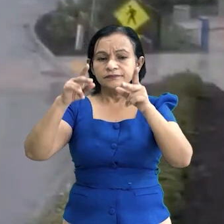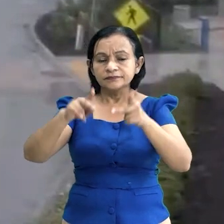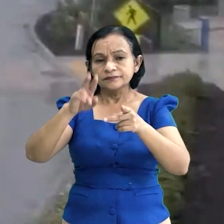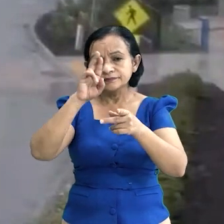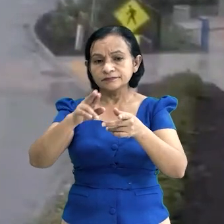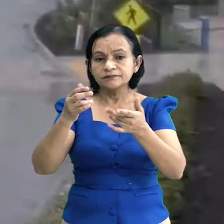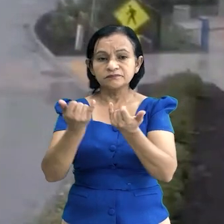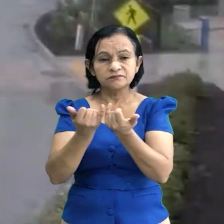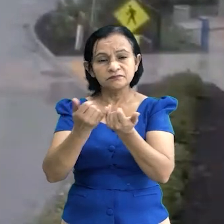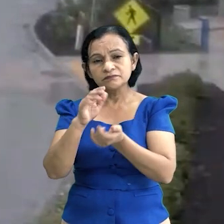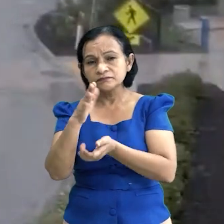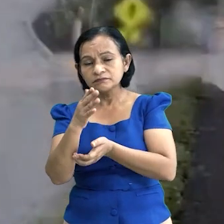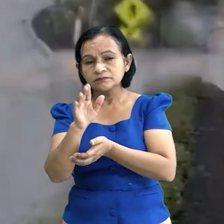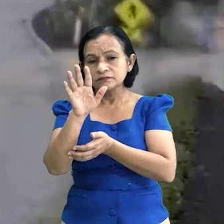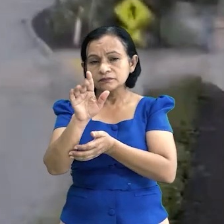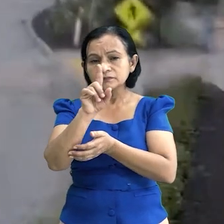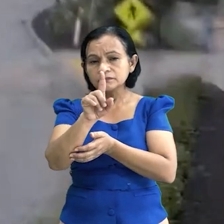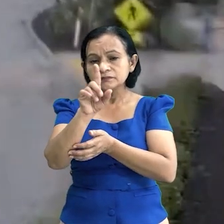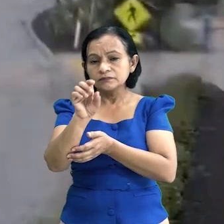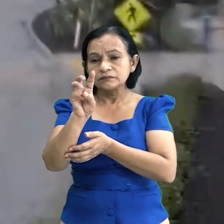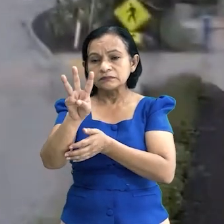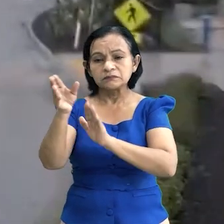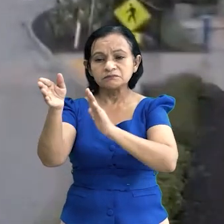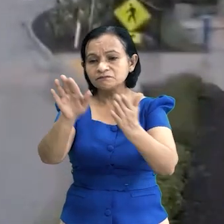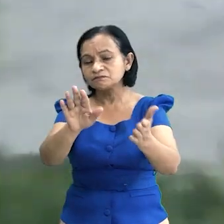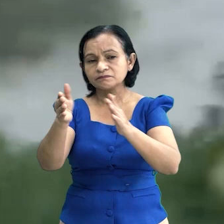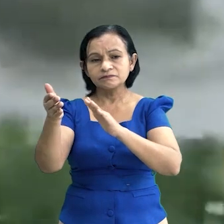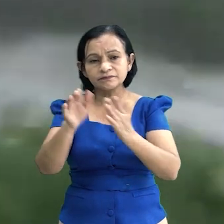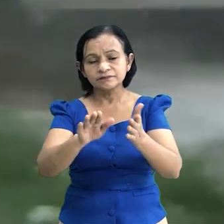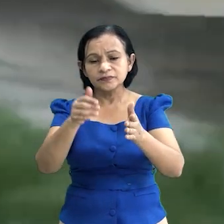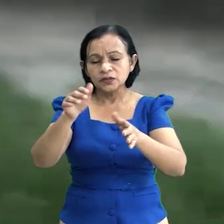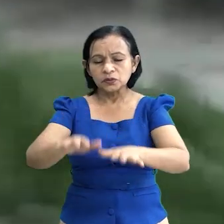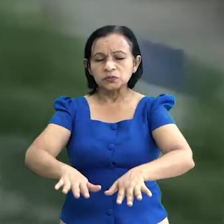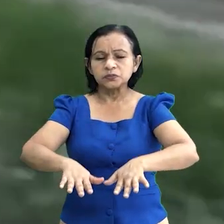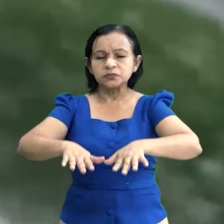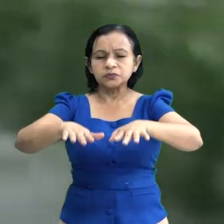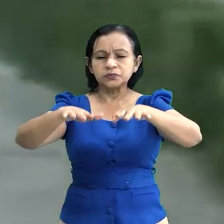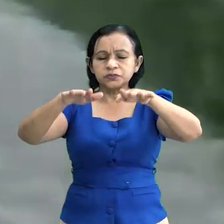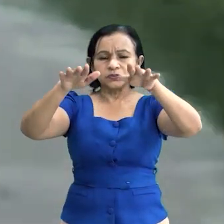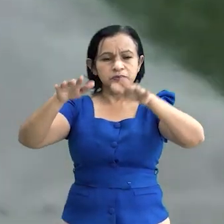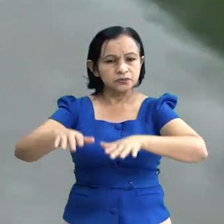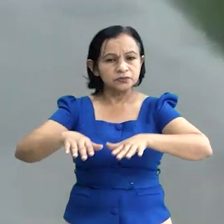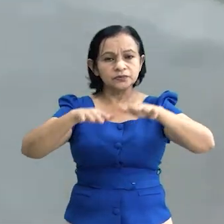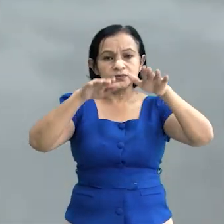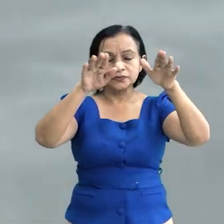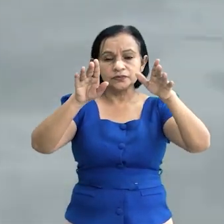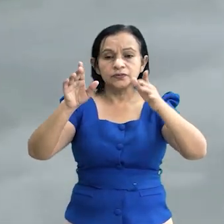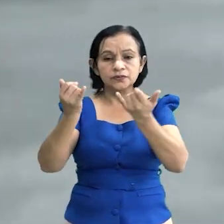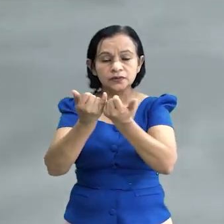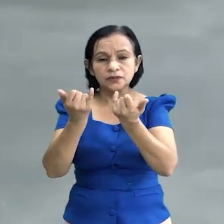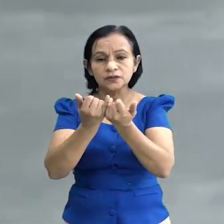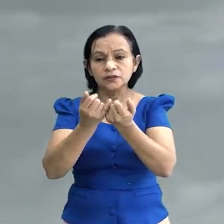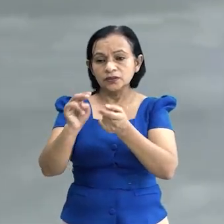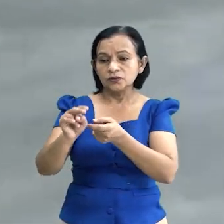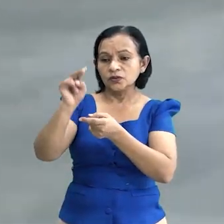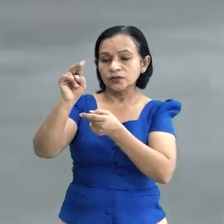autoridades, Ian ha dejado alrededor de 103 víctimas mortales tras inundaciones provocadas por el huracán en áreas de Florida y Carolina